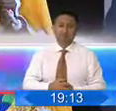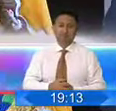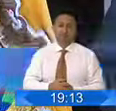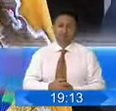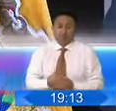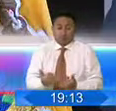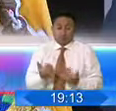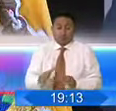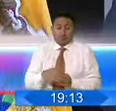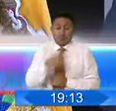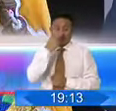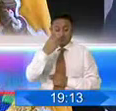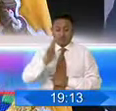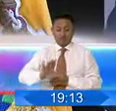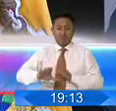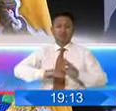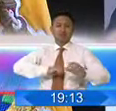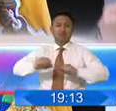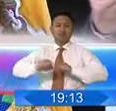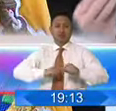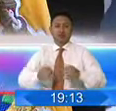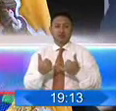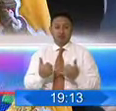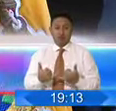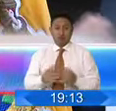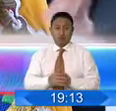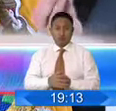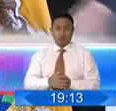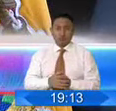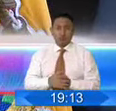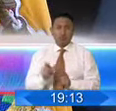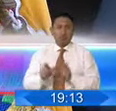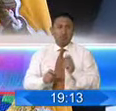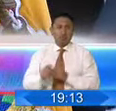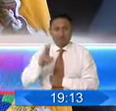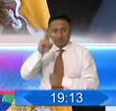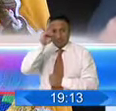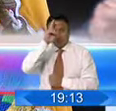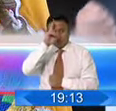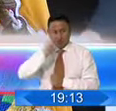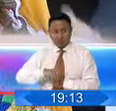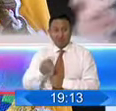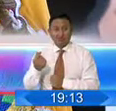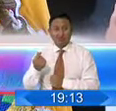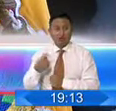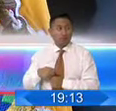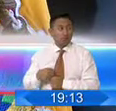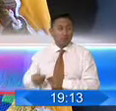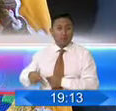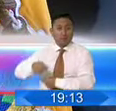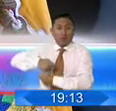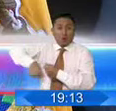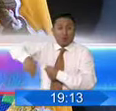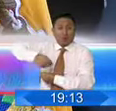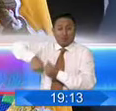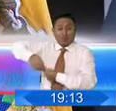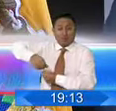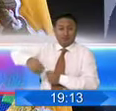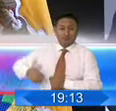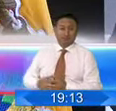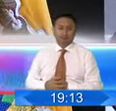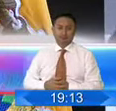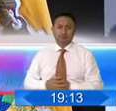visto que esta actividad está siendo utilizada para poder lavar dinero de actividades